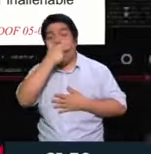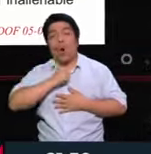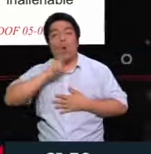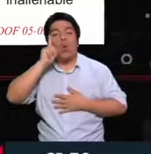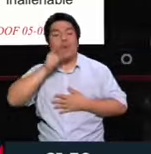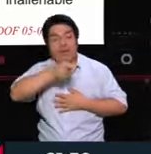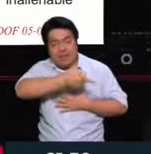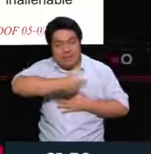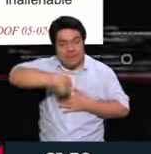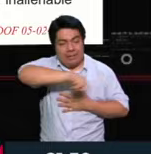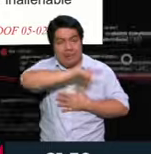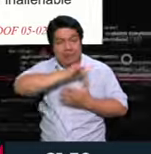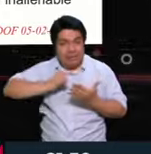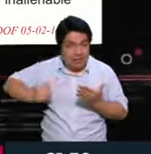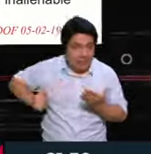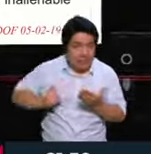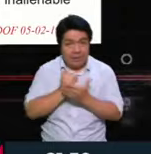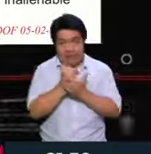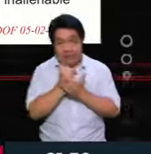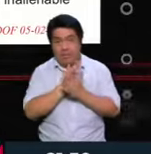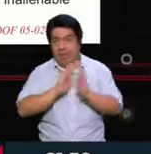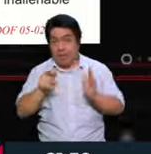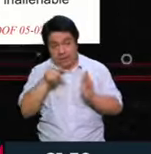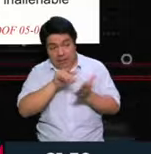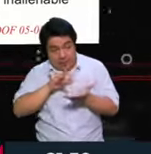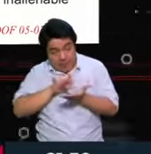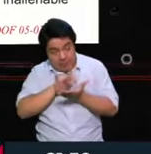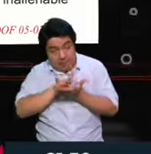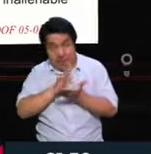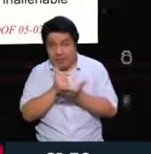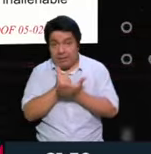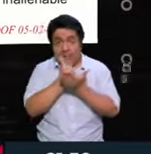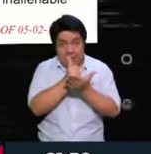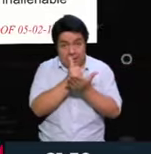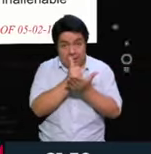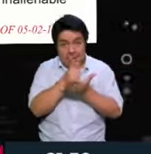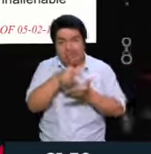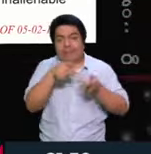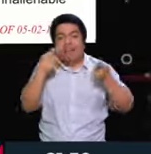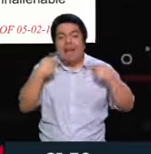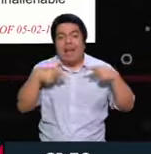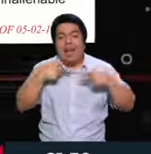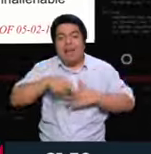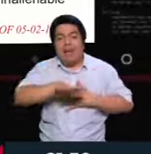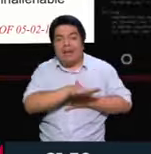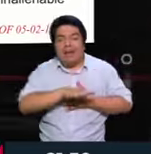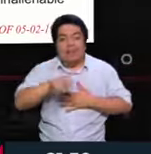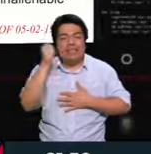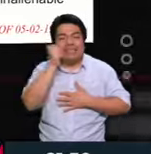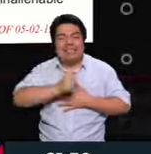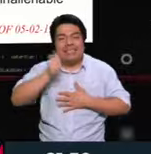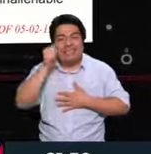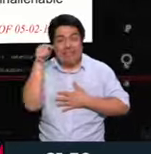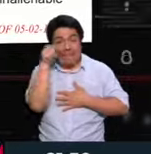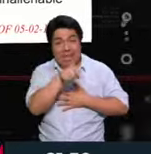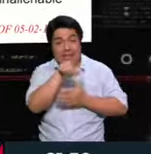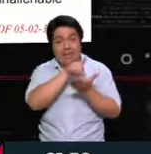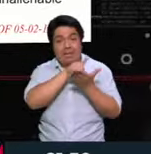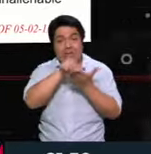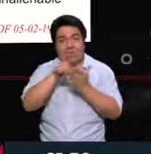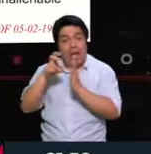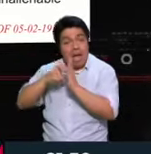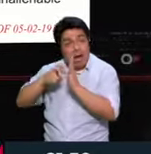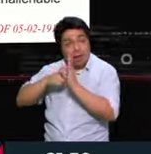del pueblo y se instituye para beneficio de éste. El pueblo tiene en todo tiempo el inalienable derecho de alterar